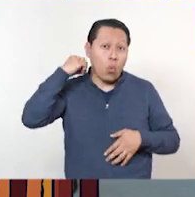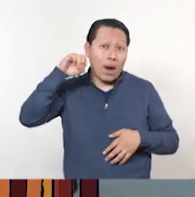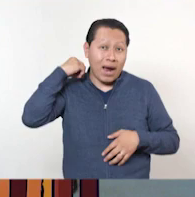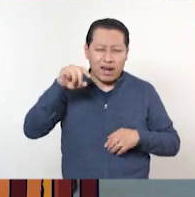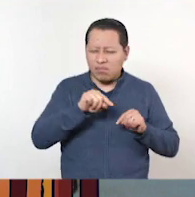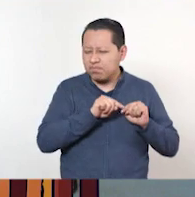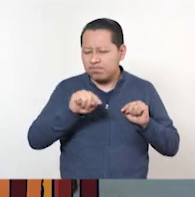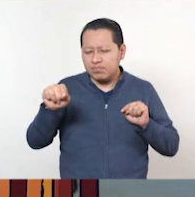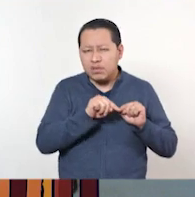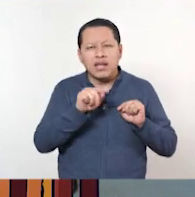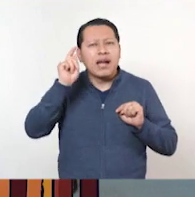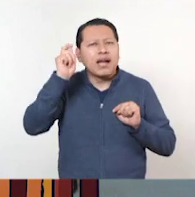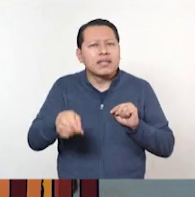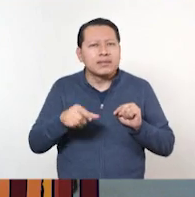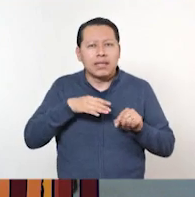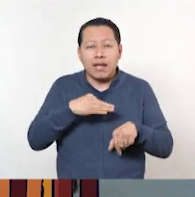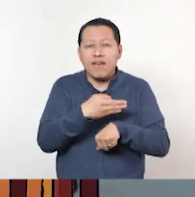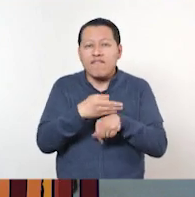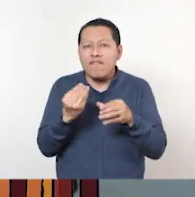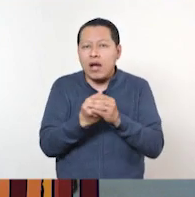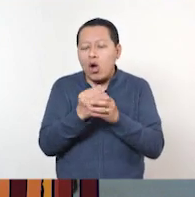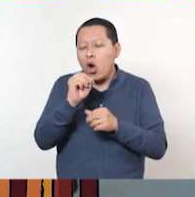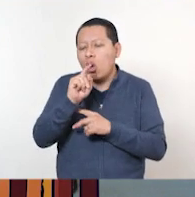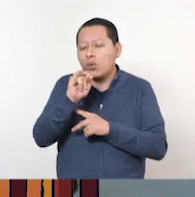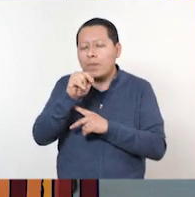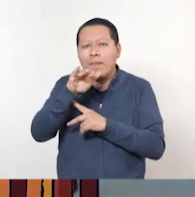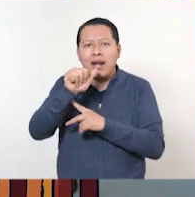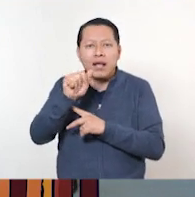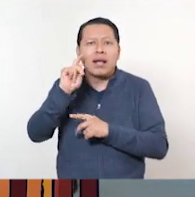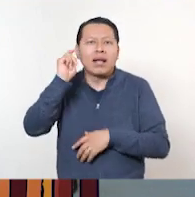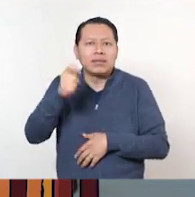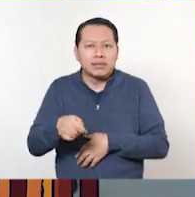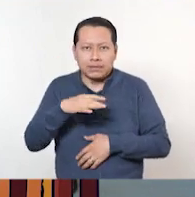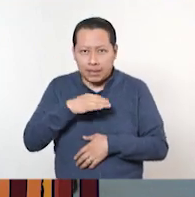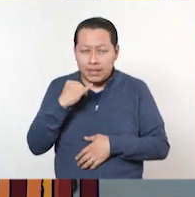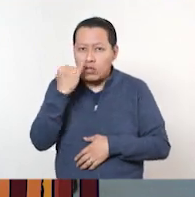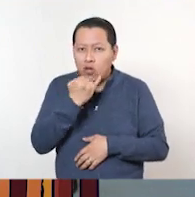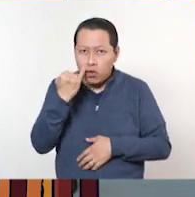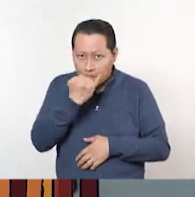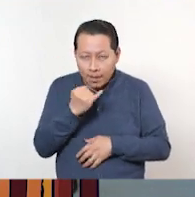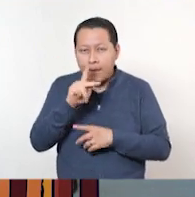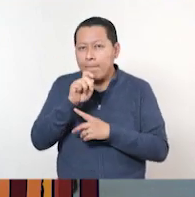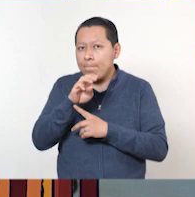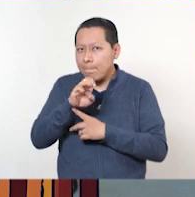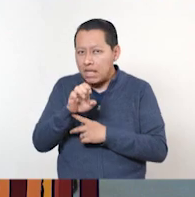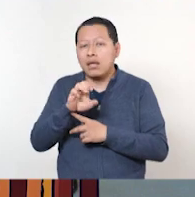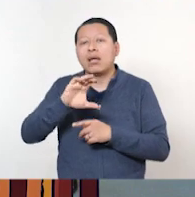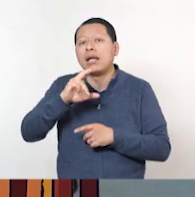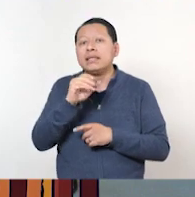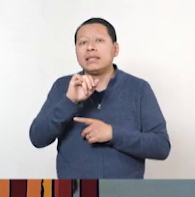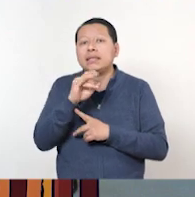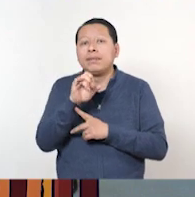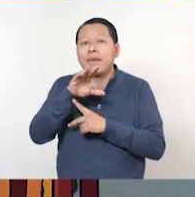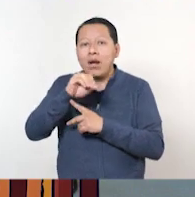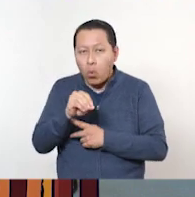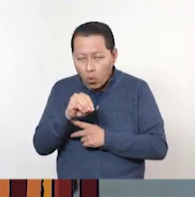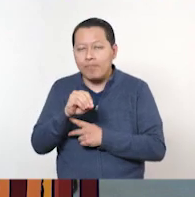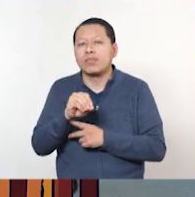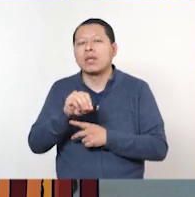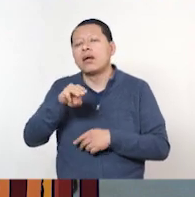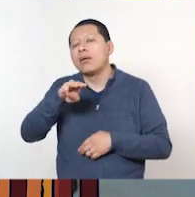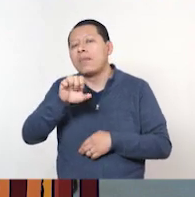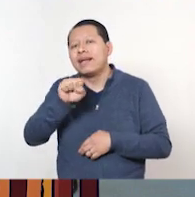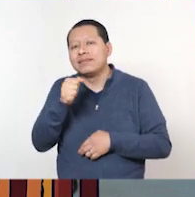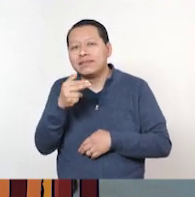hasta Oaxaca se identifican las lenguas de la gran familia otomangue. Esto quiere decir que son las lenguas como el pame, el